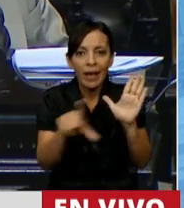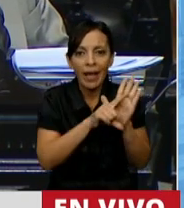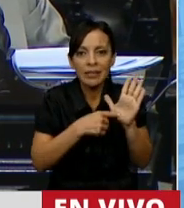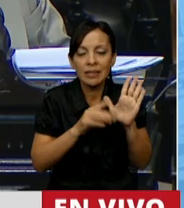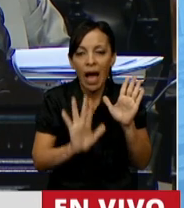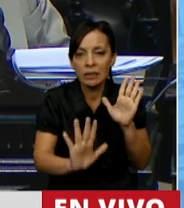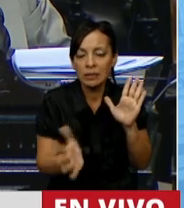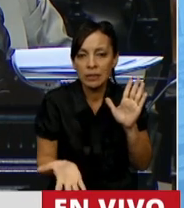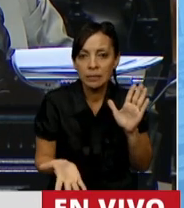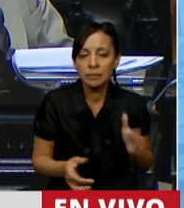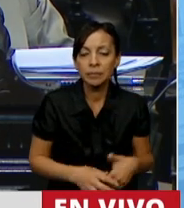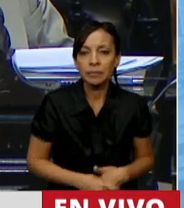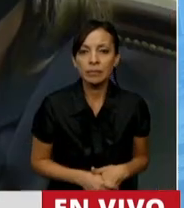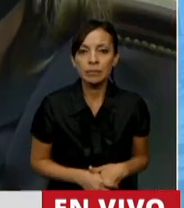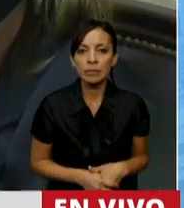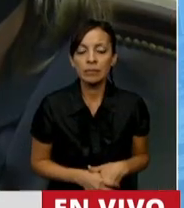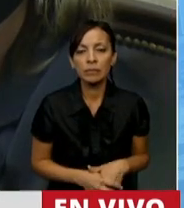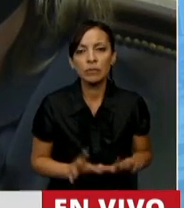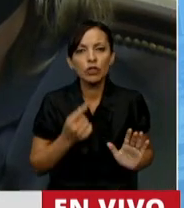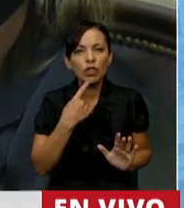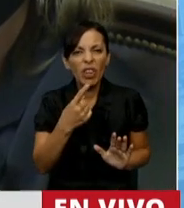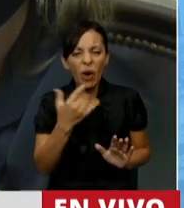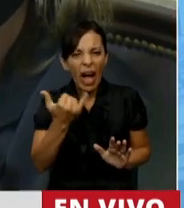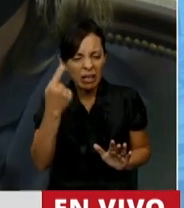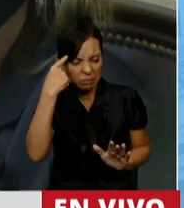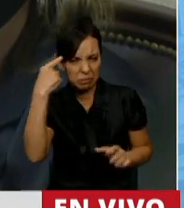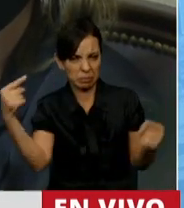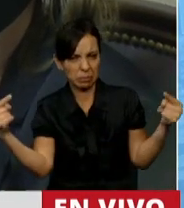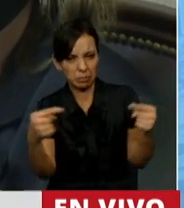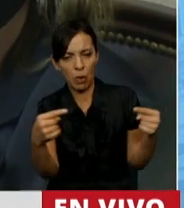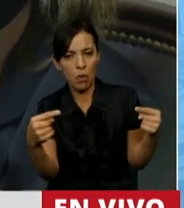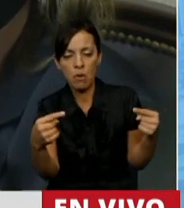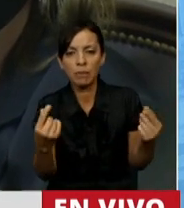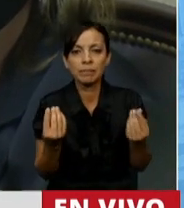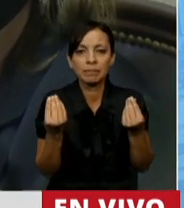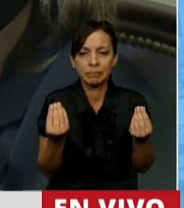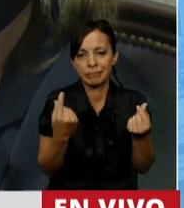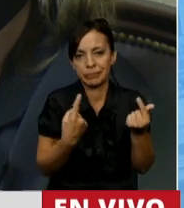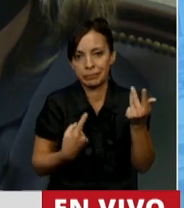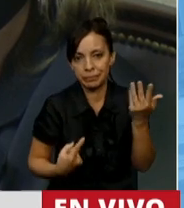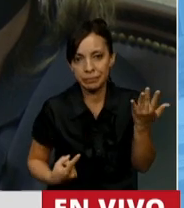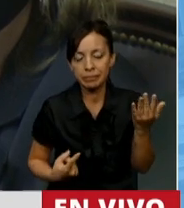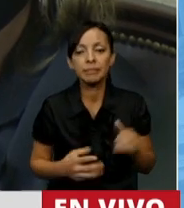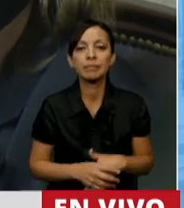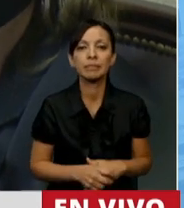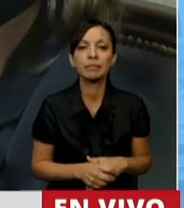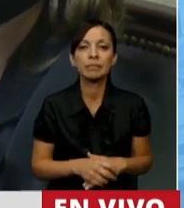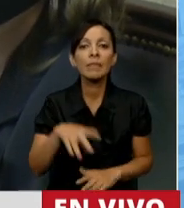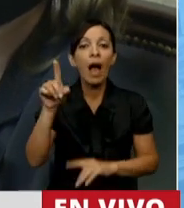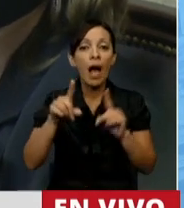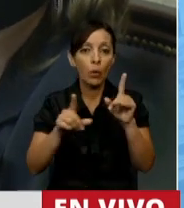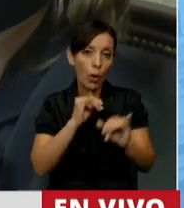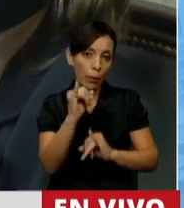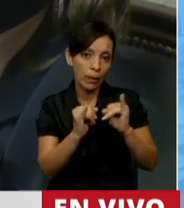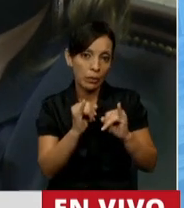tenemos. Y digo que no hay coherencia por un sinfín de razones, algunos de los cuales voy a